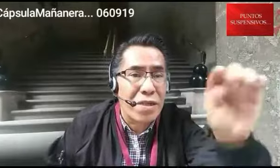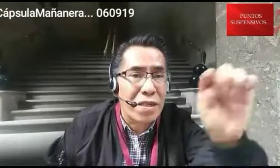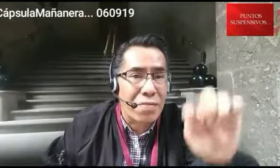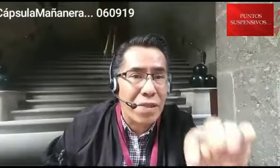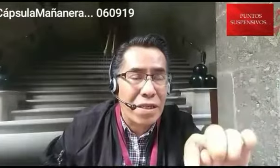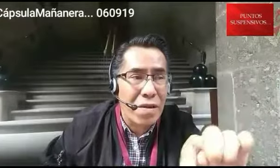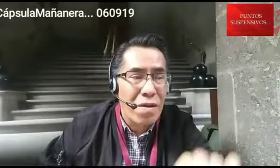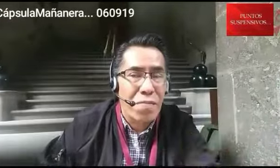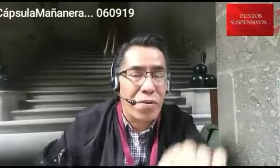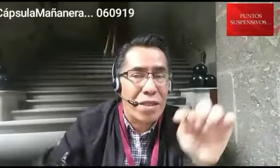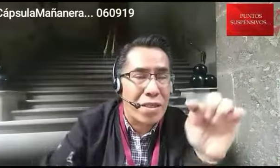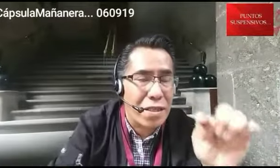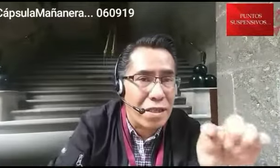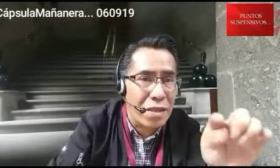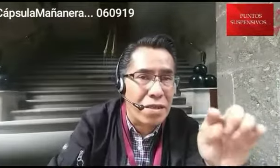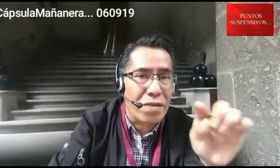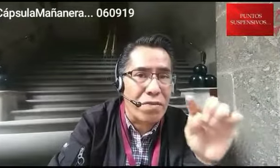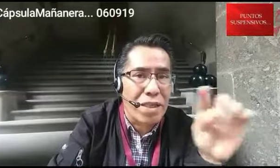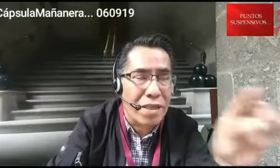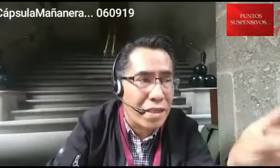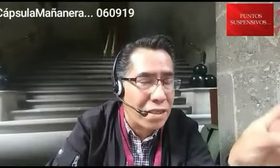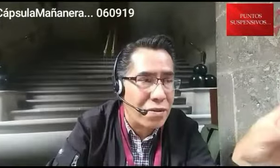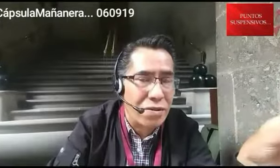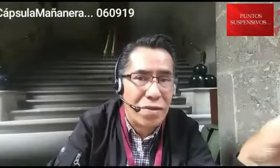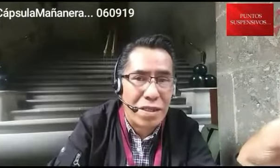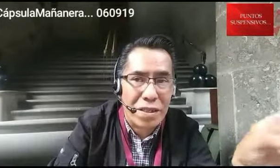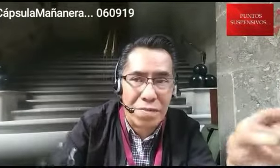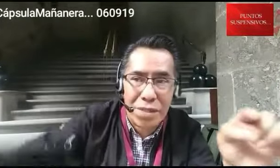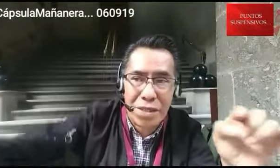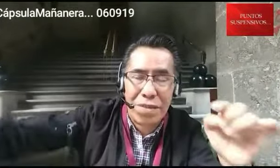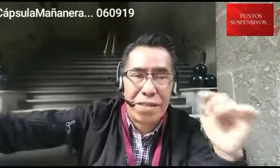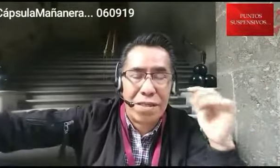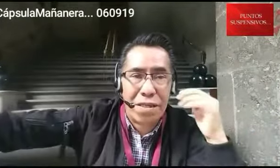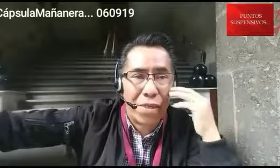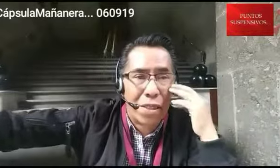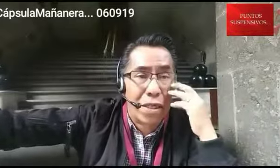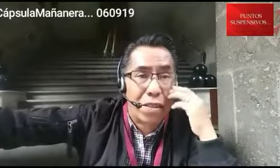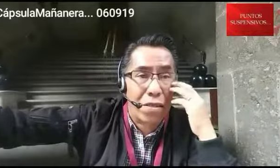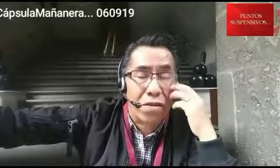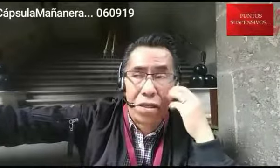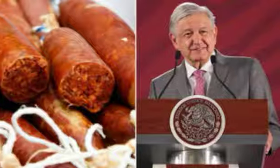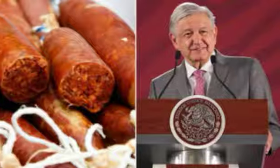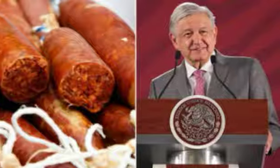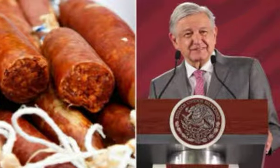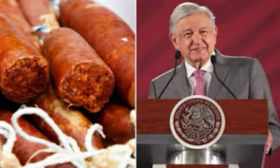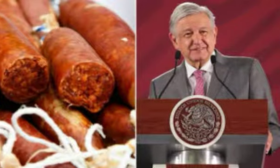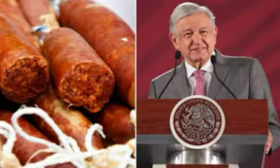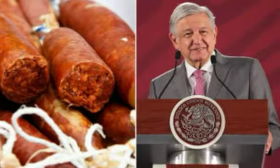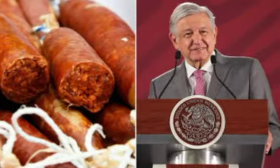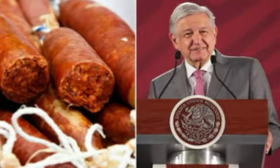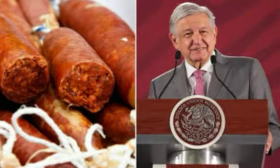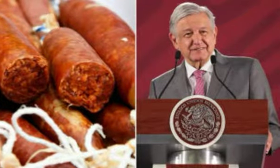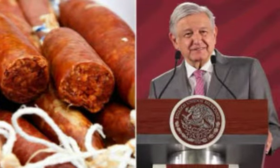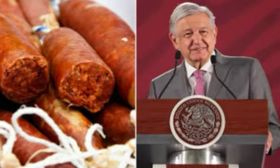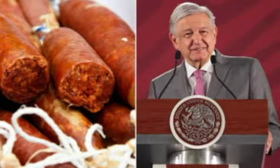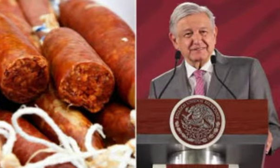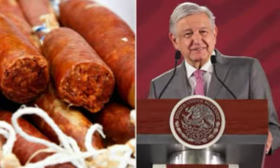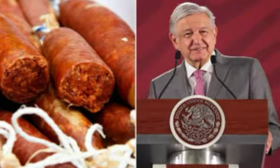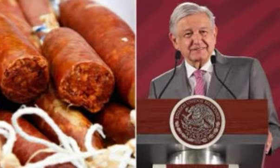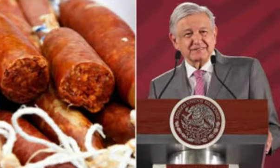está diciendo también en respuesta por este ataque de la ultraderecha, todos estos cuates que empezaron a sacar mentiras y fake